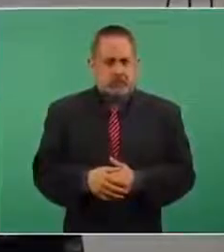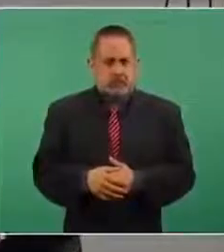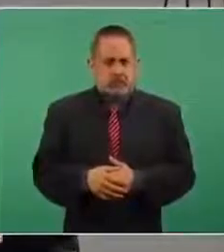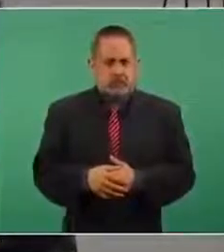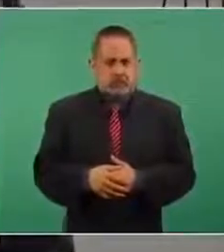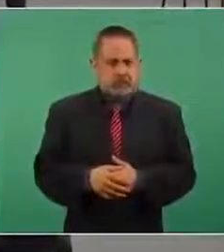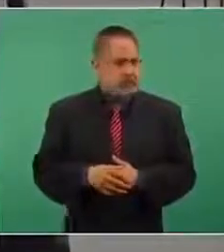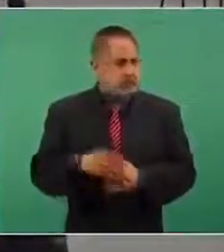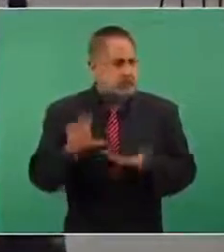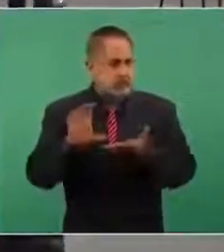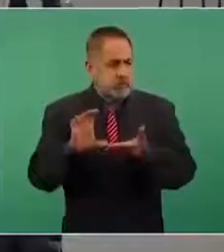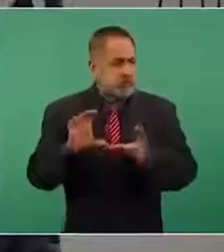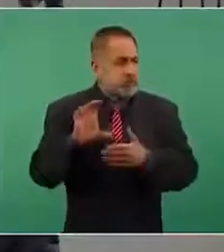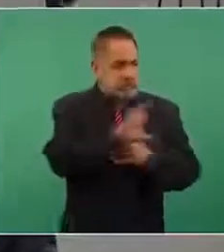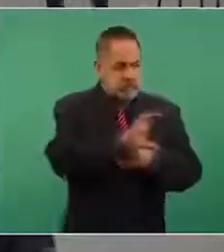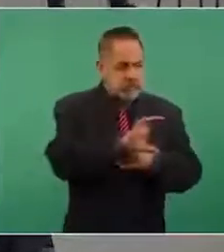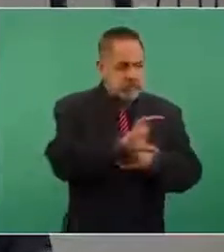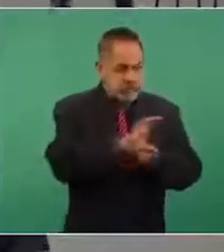subsidio